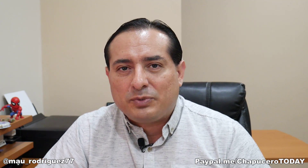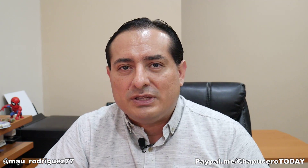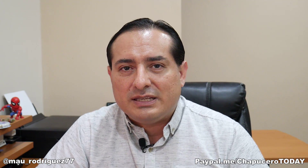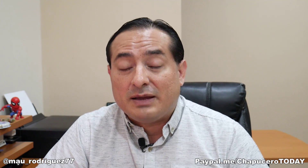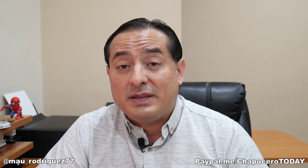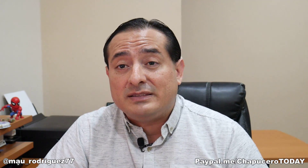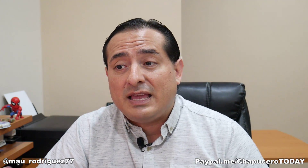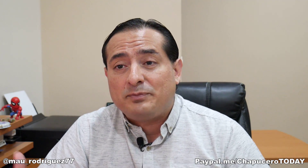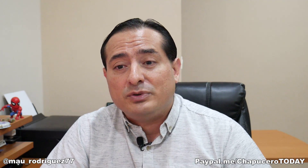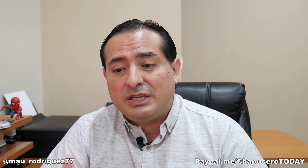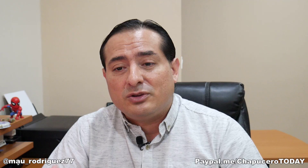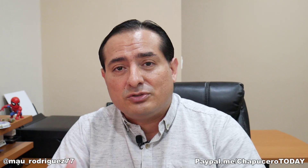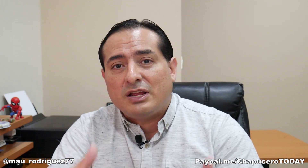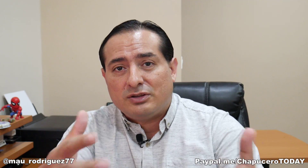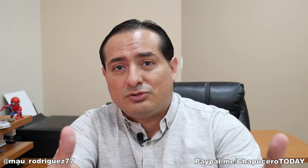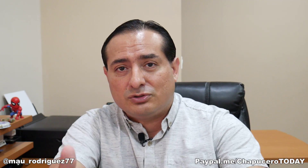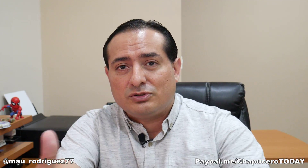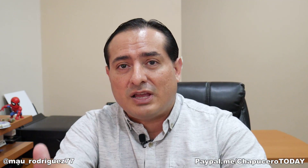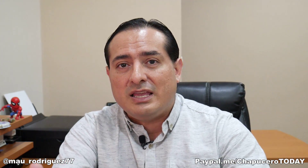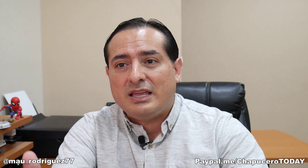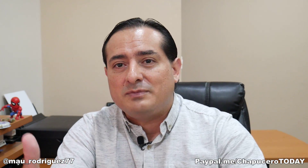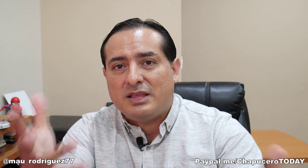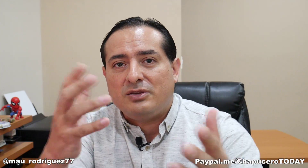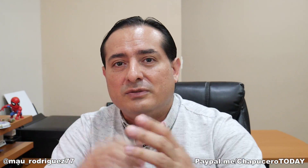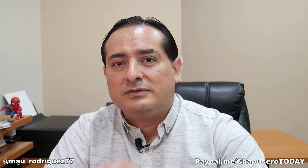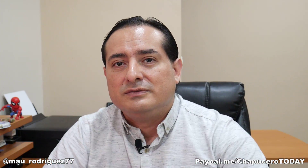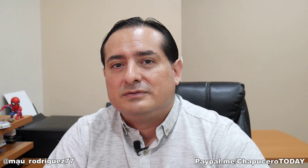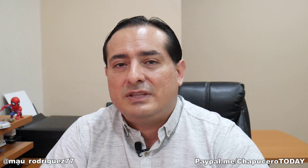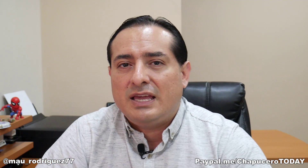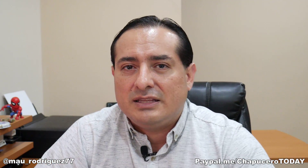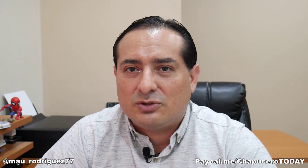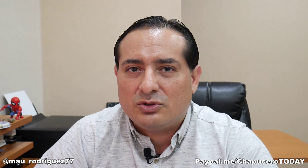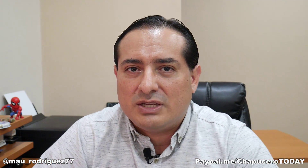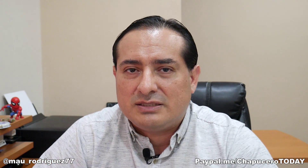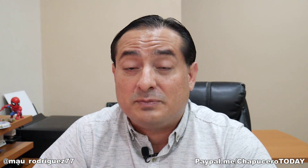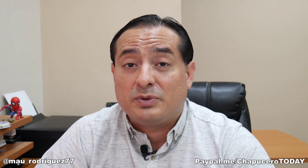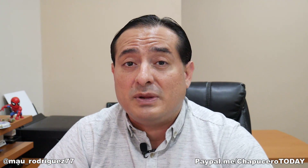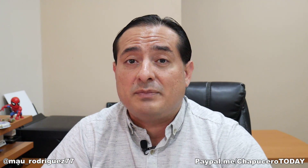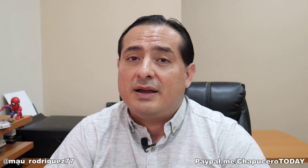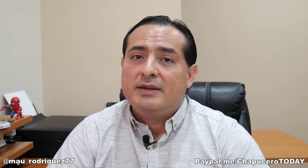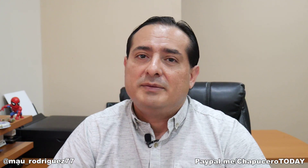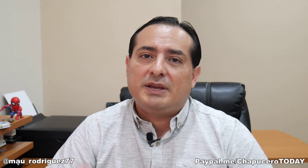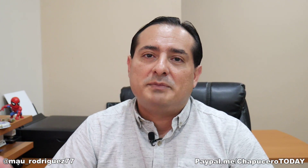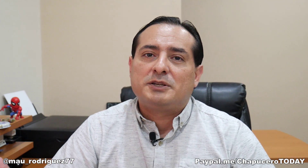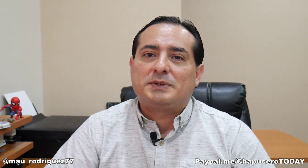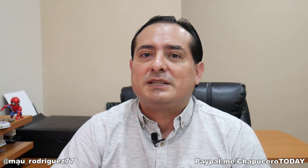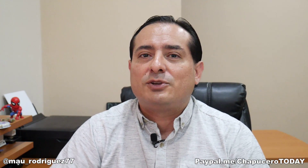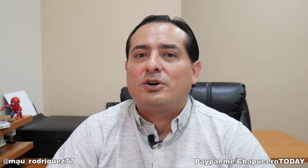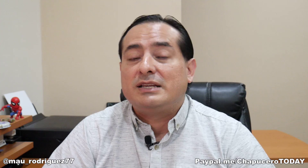ganar políticamente y poniéndonos a nosotros ahí en medio de todo este problema.